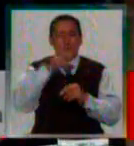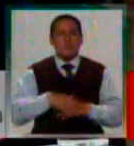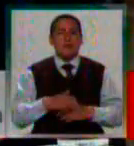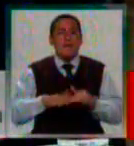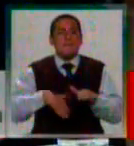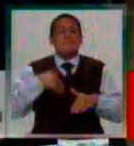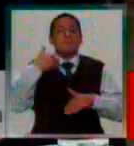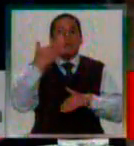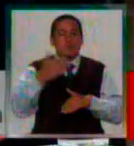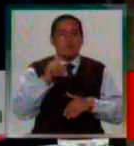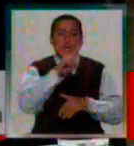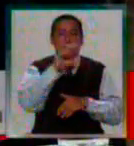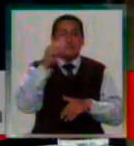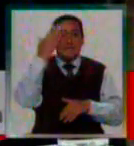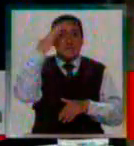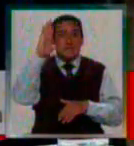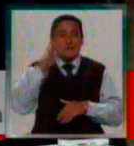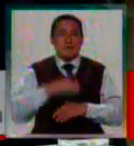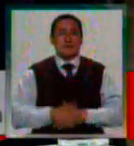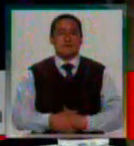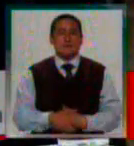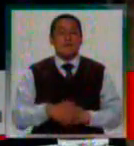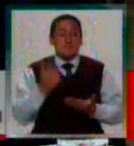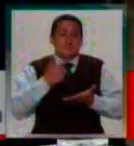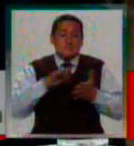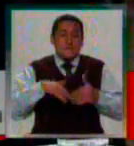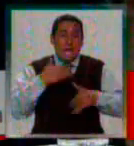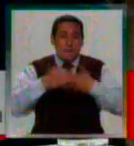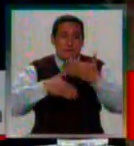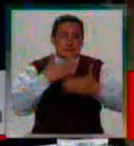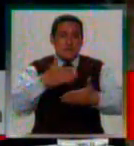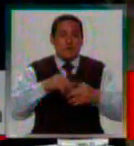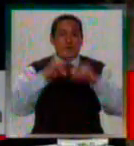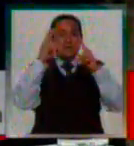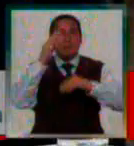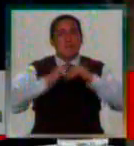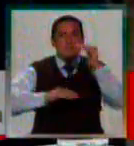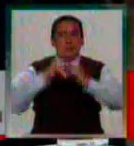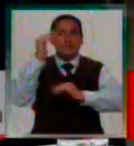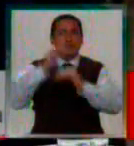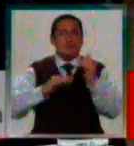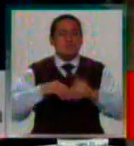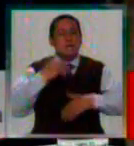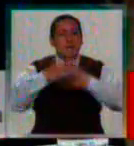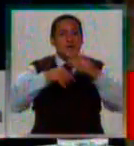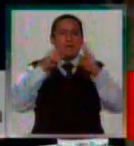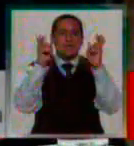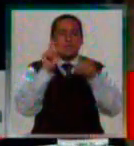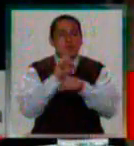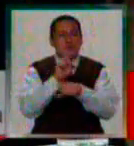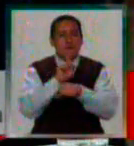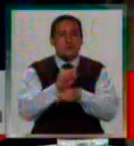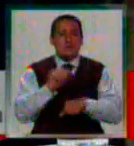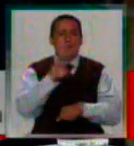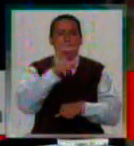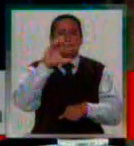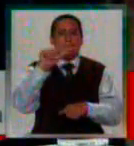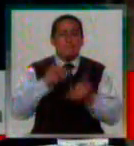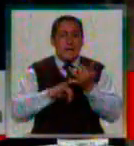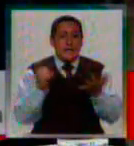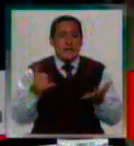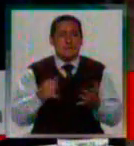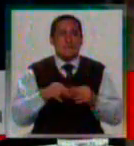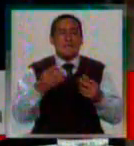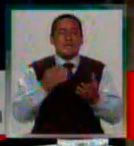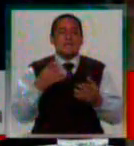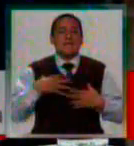a 100 días Eh se ha avanzado en el tema de infraestructura se ha avanzado en el tema de Educación becas se ha avanzado en el tema de